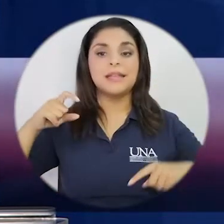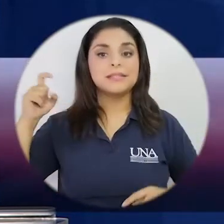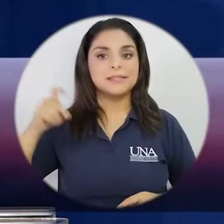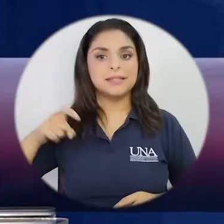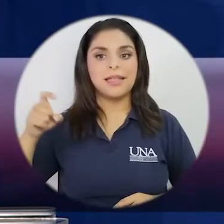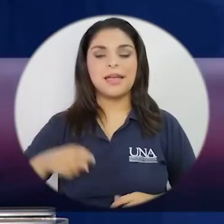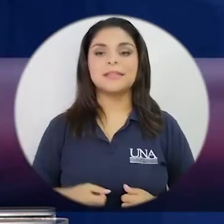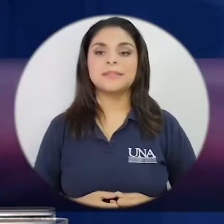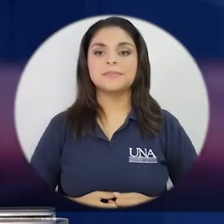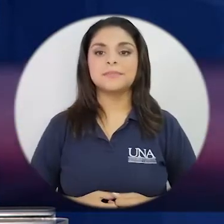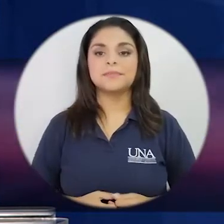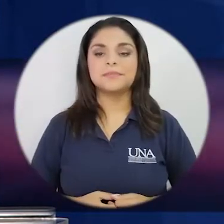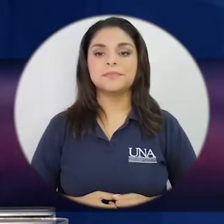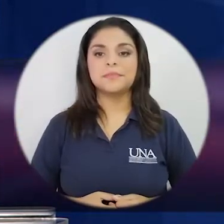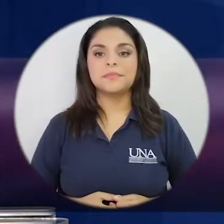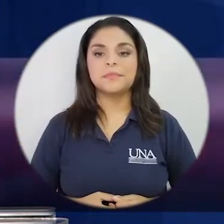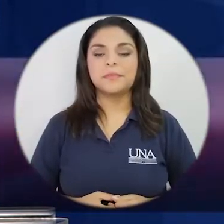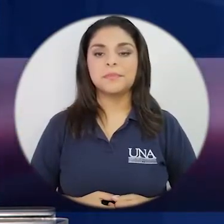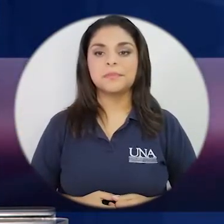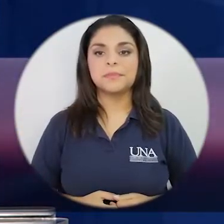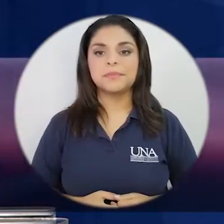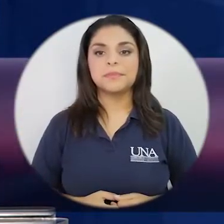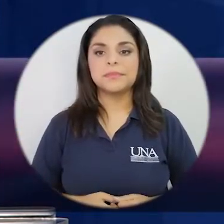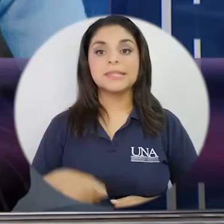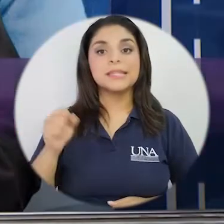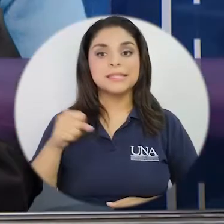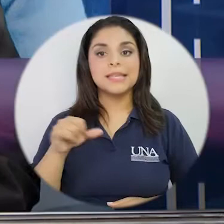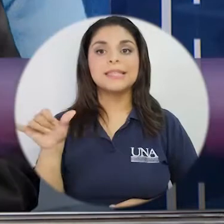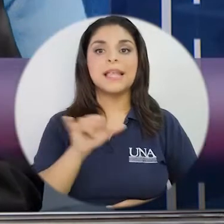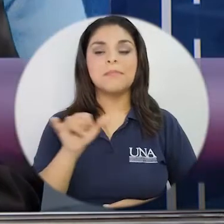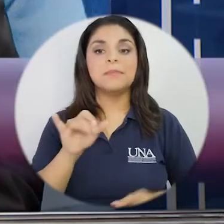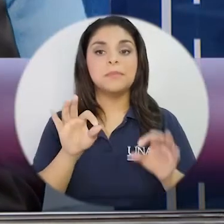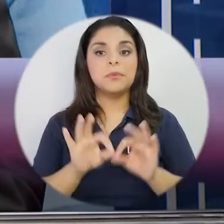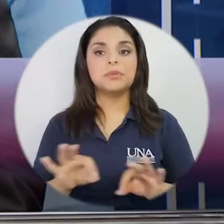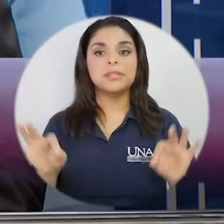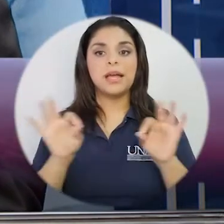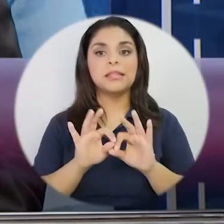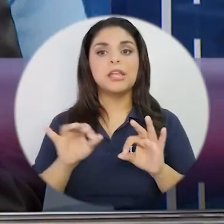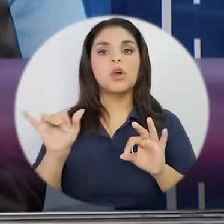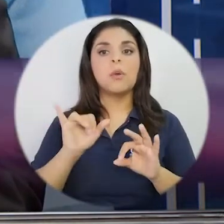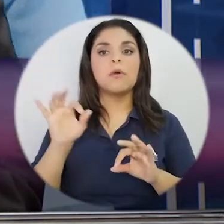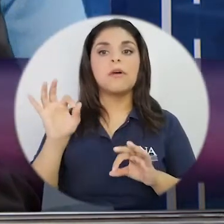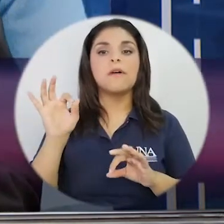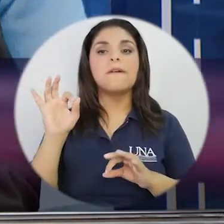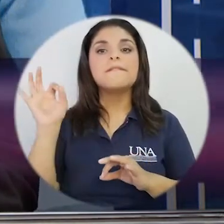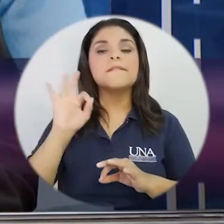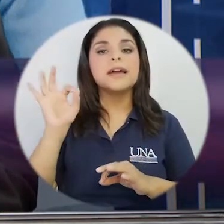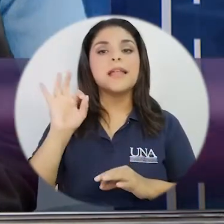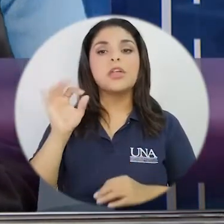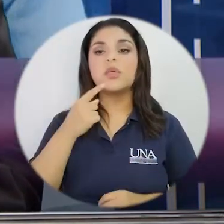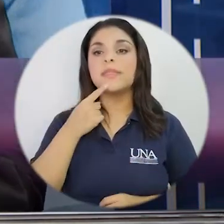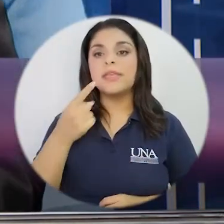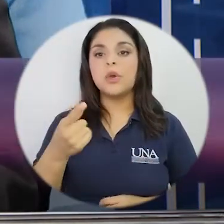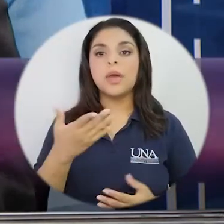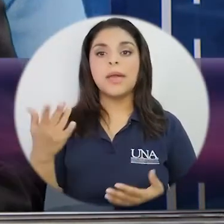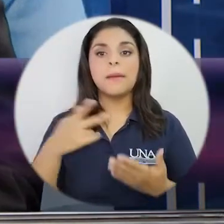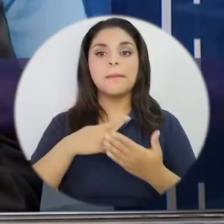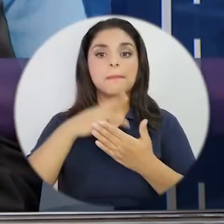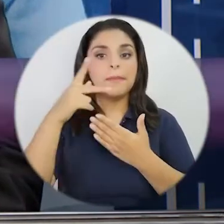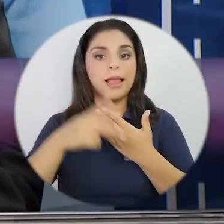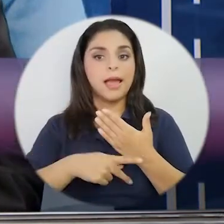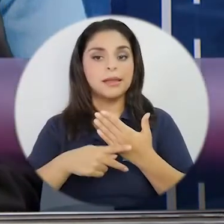de necesidades. Y ya entra a jugar también acá, muy, muy importante, que don Fernando también lo mencionó, la